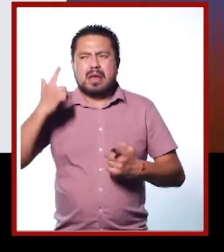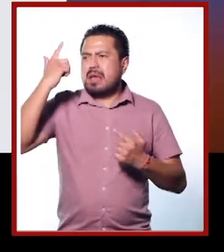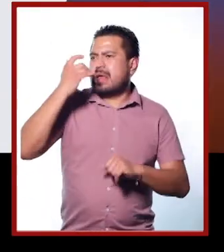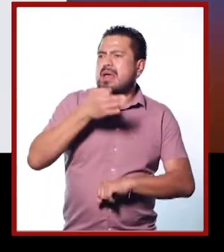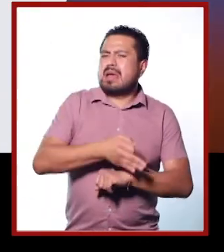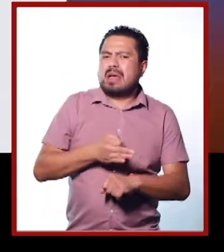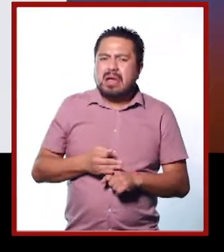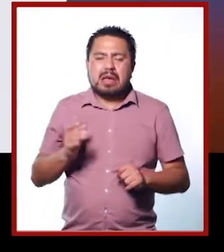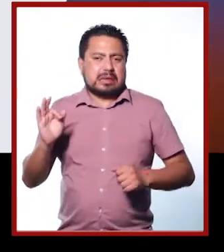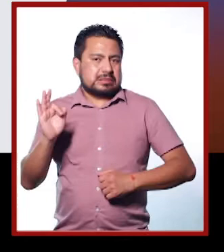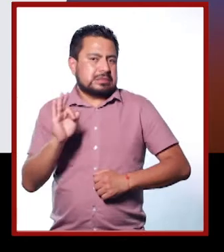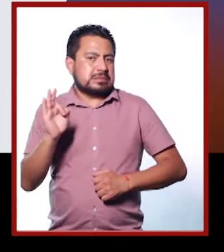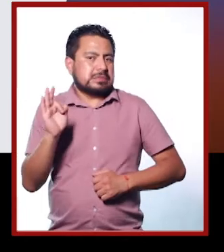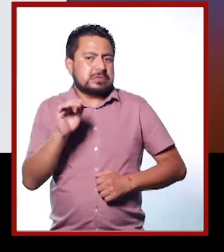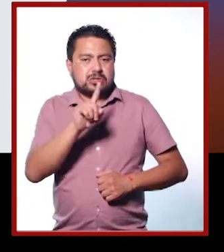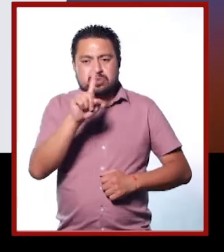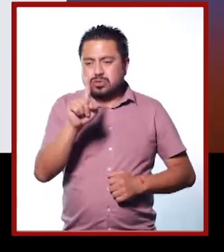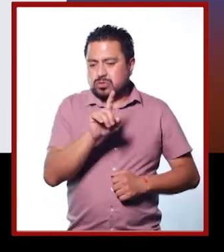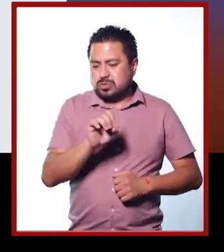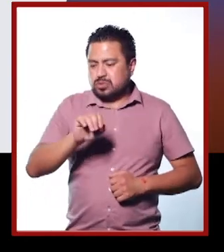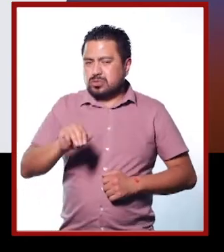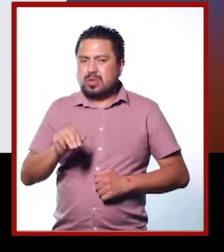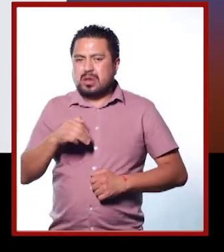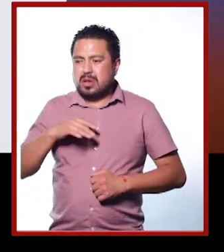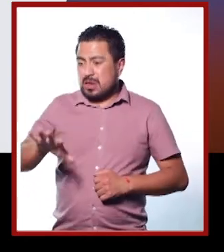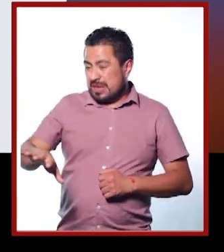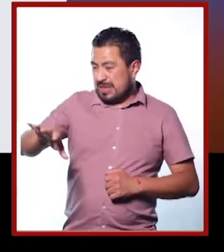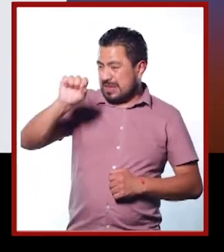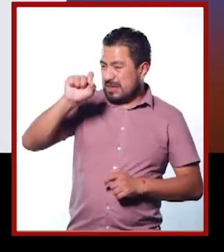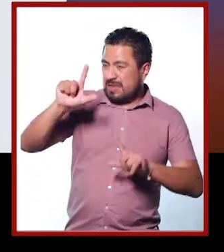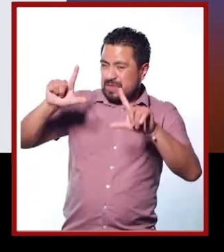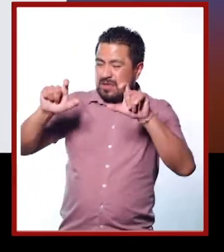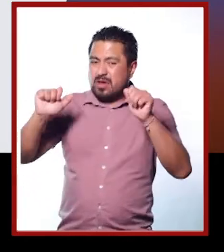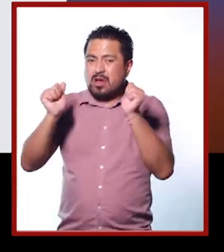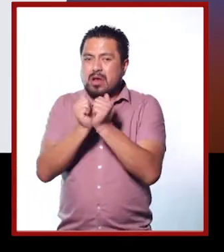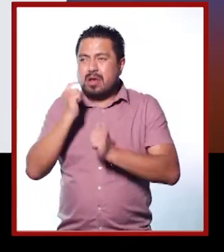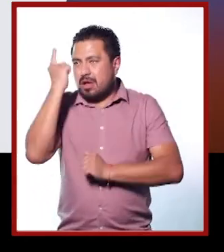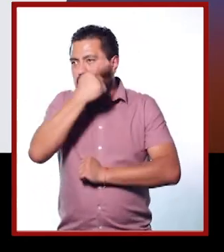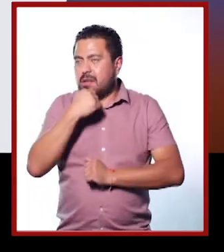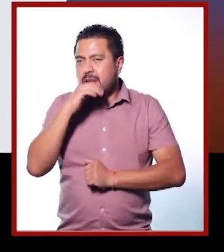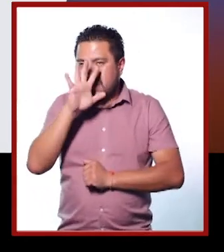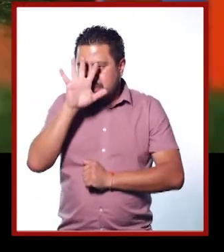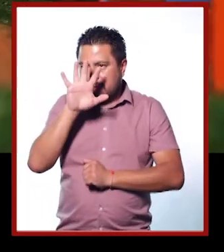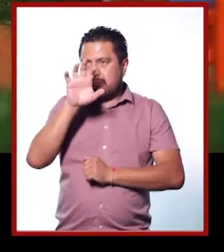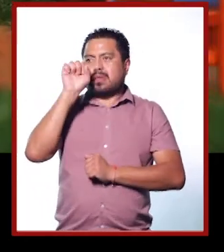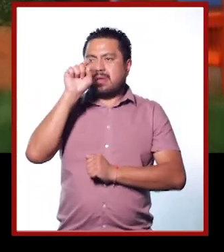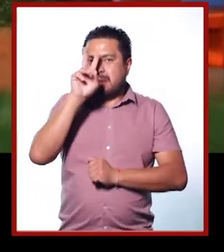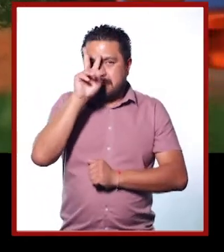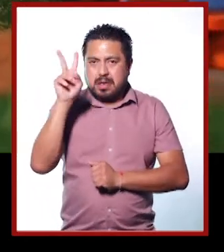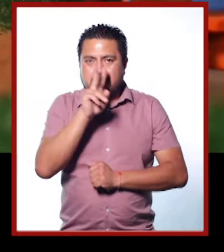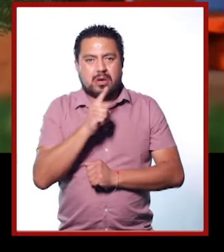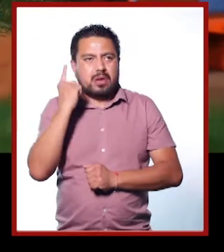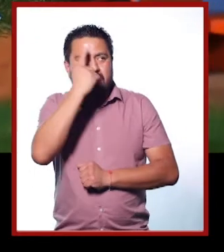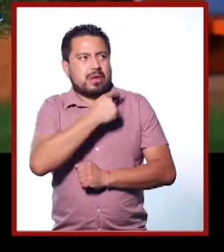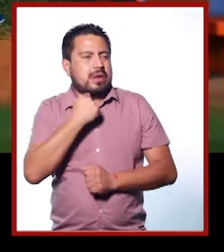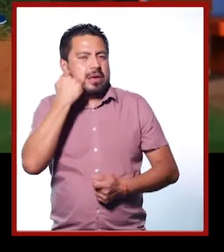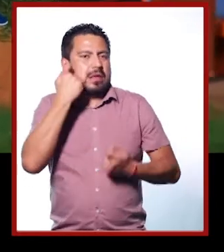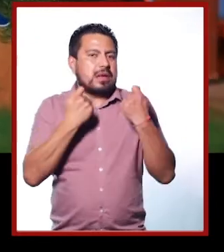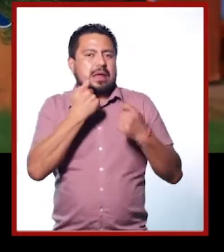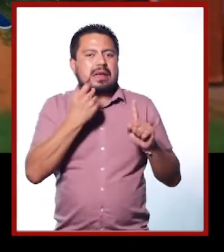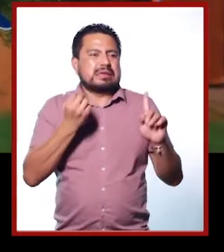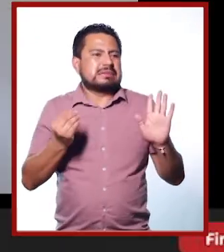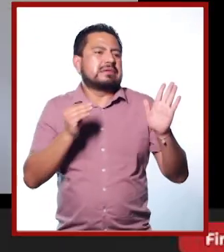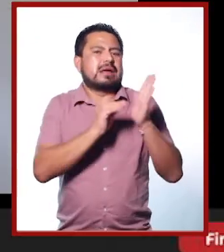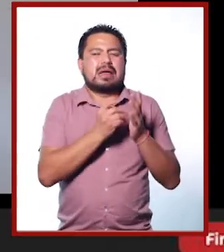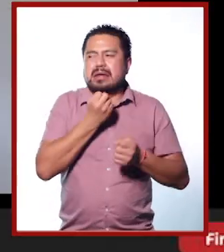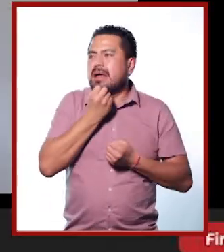una caricatura, o a lo mejor del Zoom del salón le tomé exacto la foto donde sale con la cara congelada en la peor posición, y